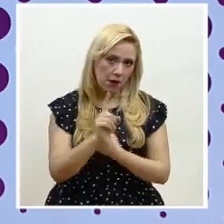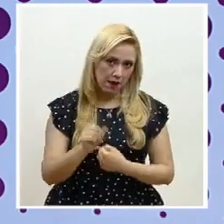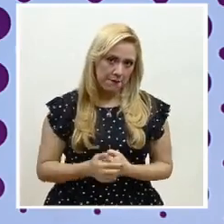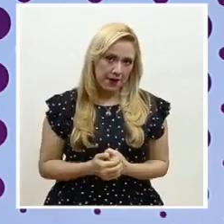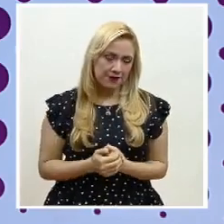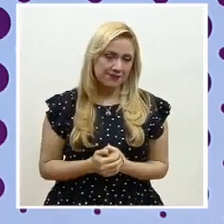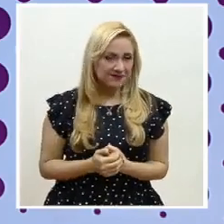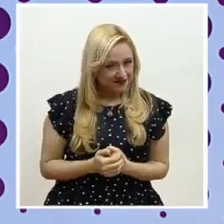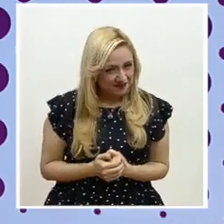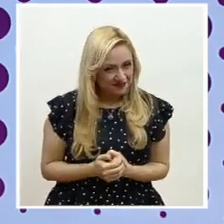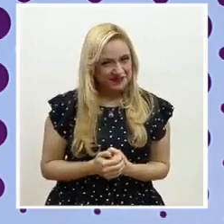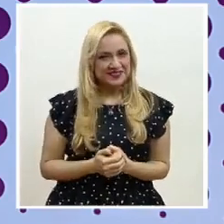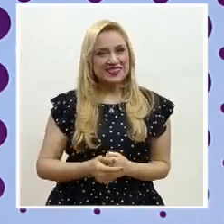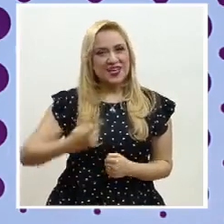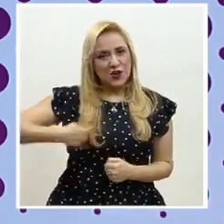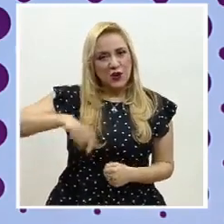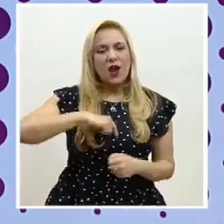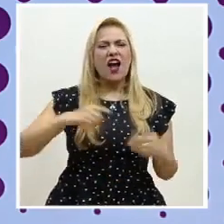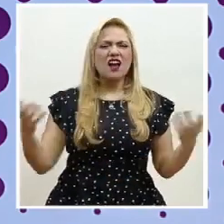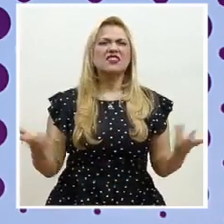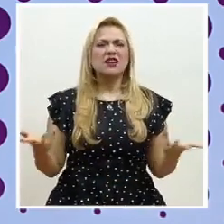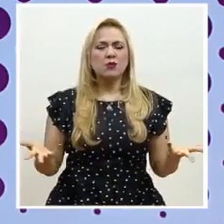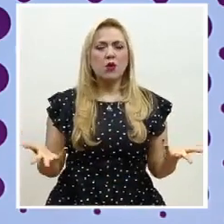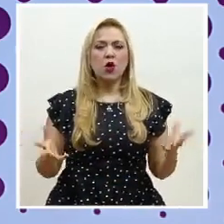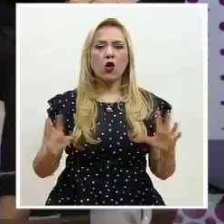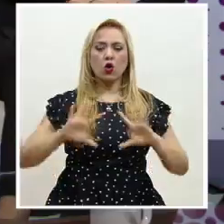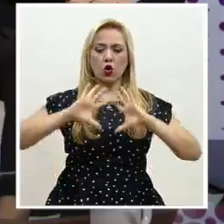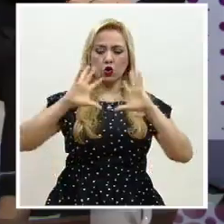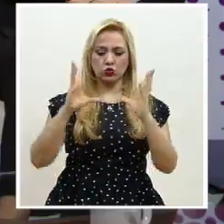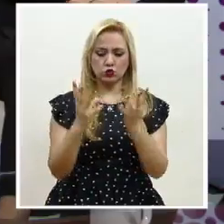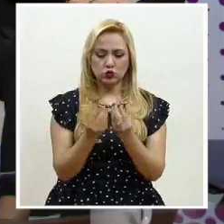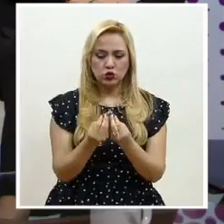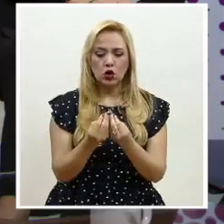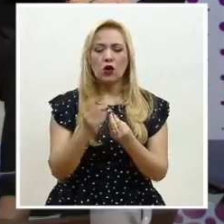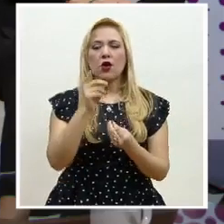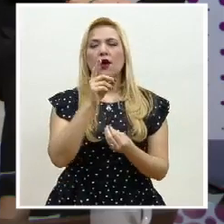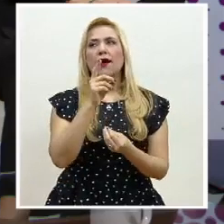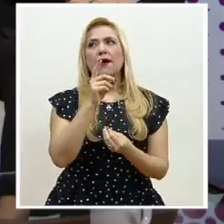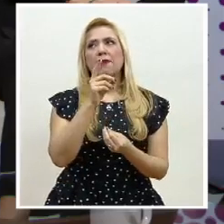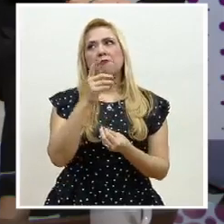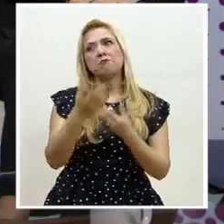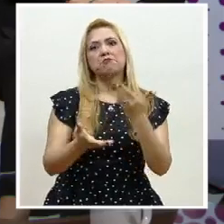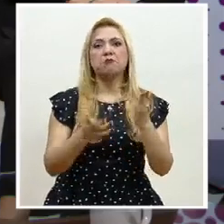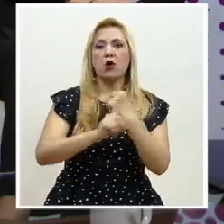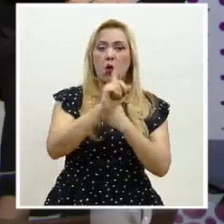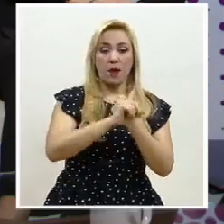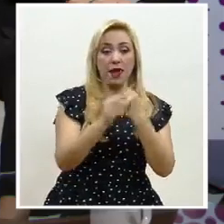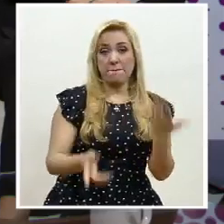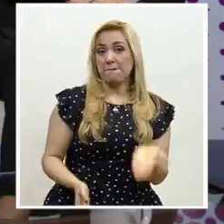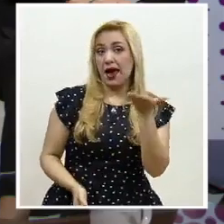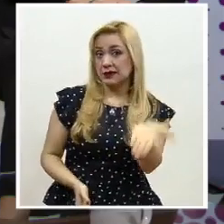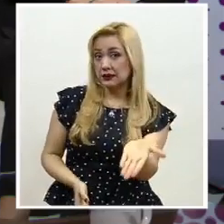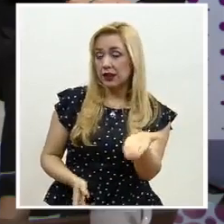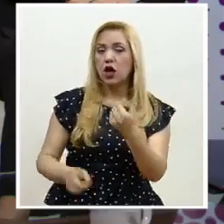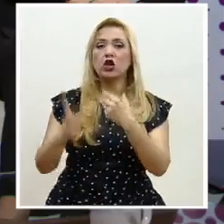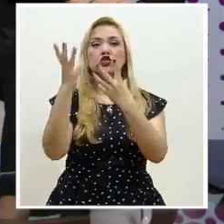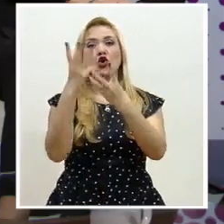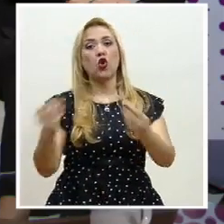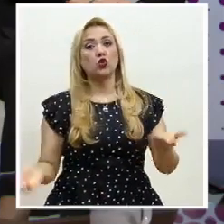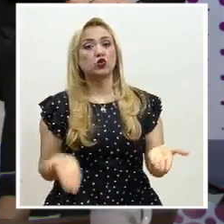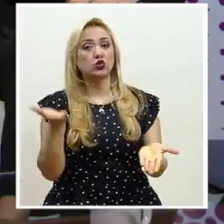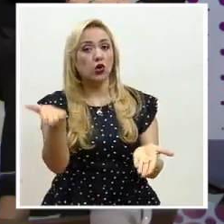Entonces, básicamente lo que nosotros hacemos es un conjunto de problematizaciones. Le presentamos los problemas, soluciones, la forma